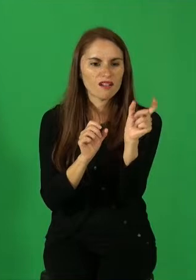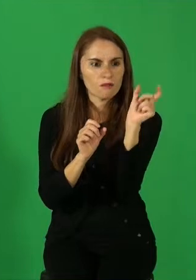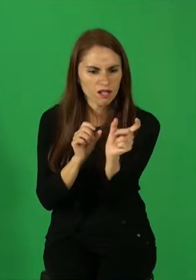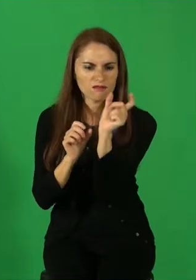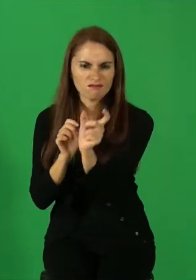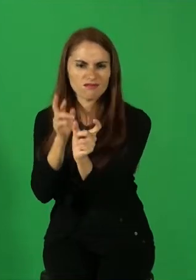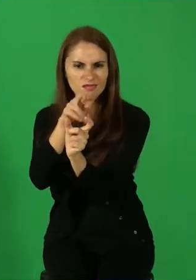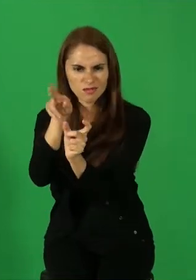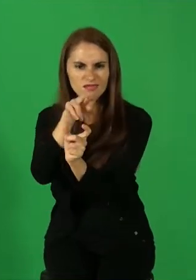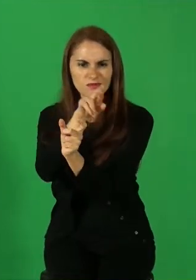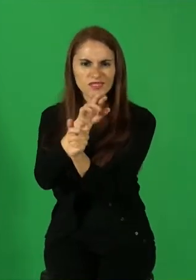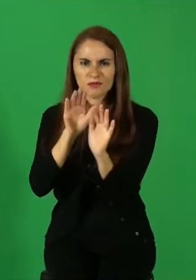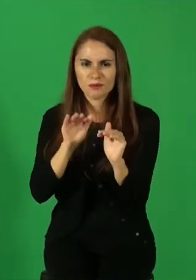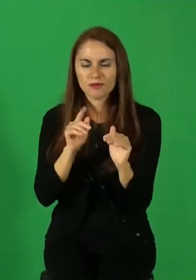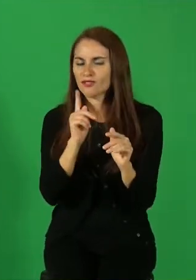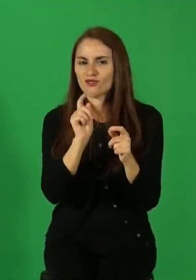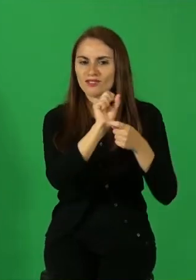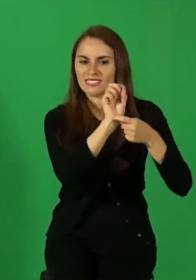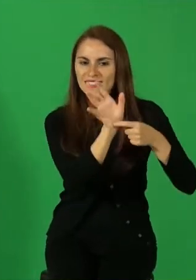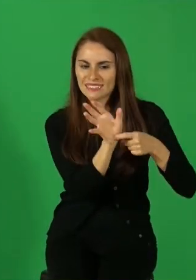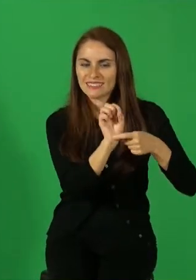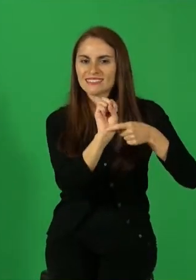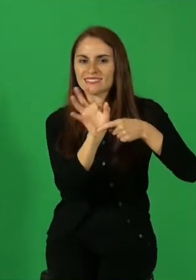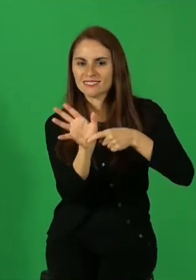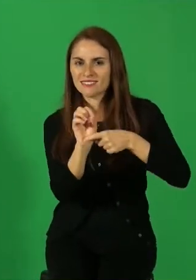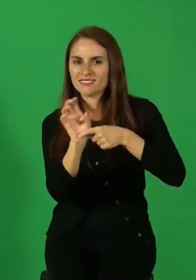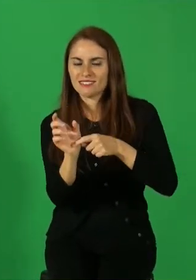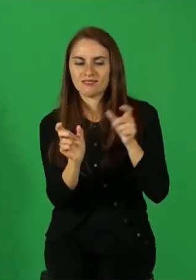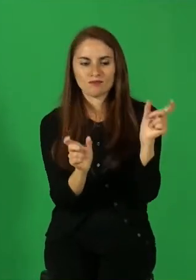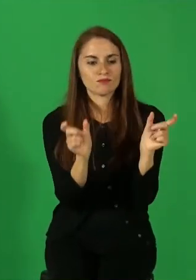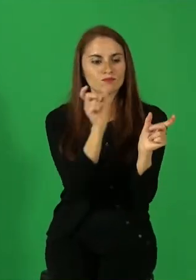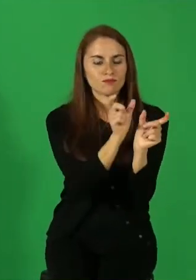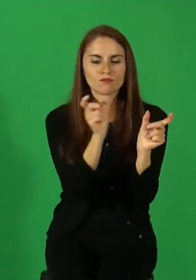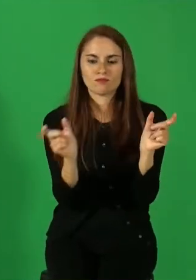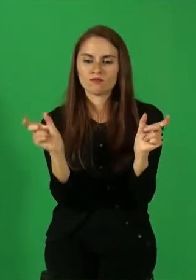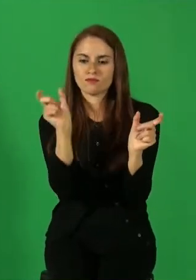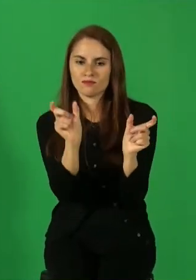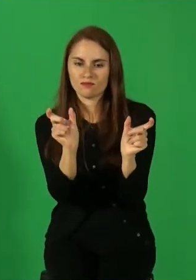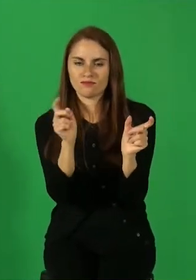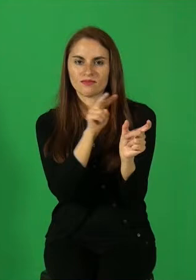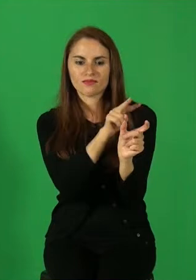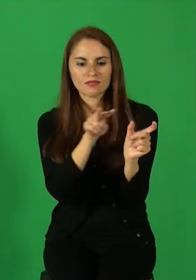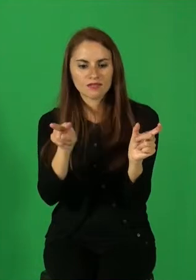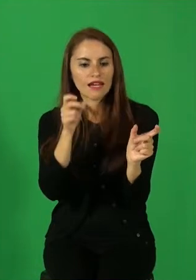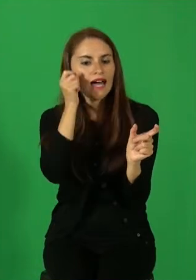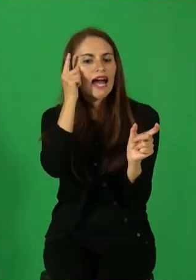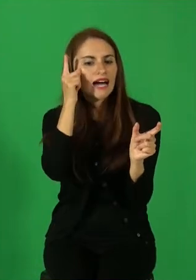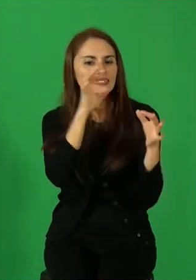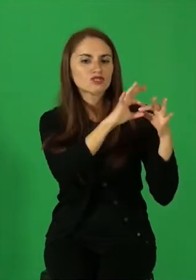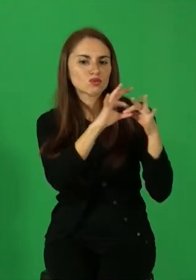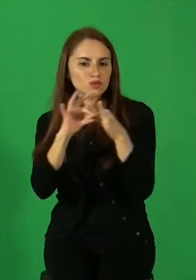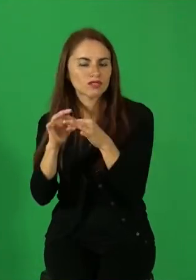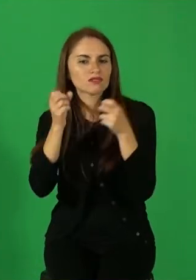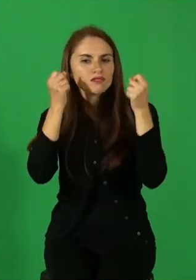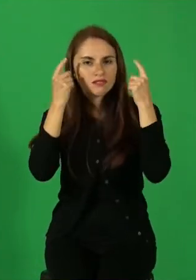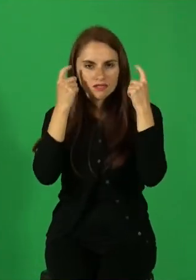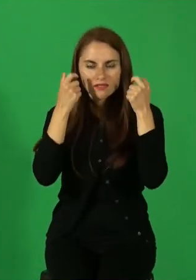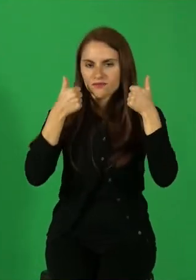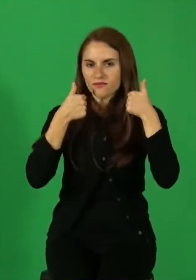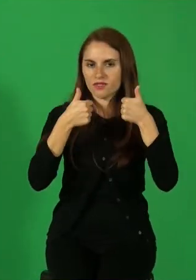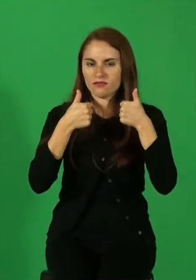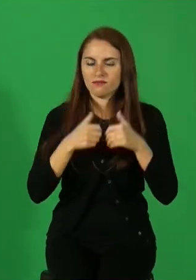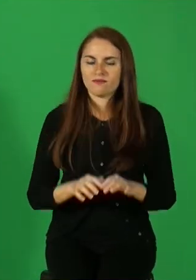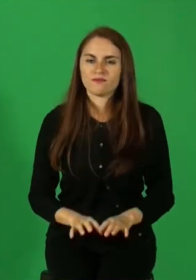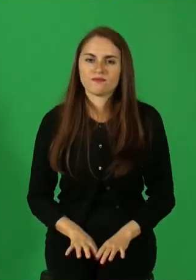que se está tratando, pero sin repetir el mismo término a lo largo del texto, porque